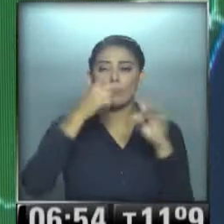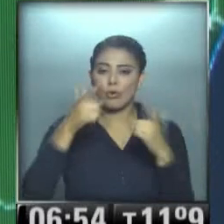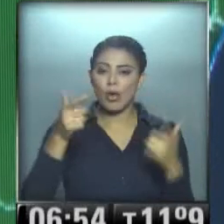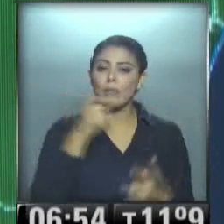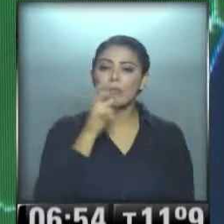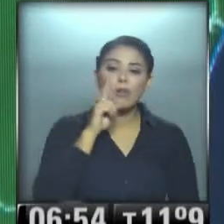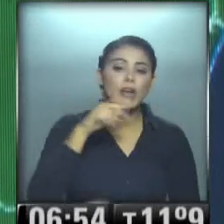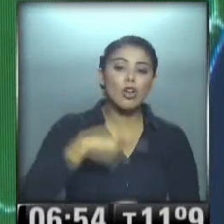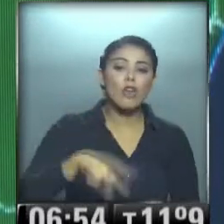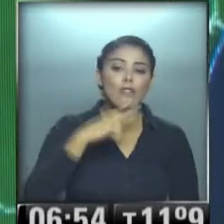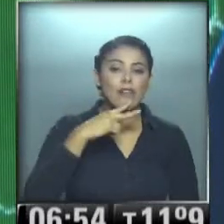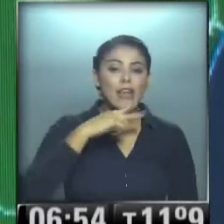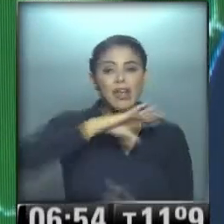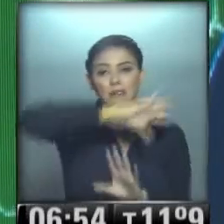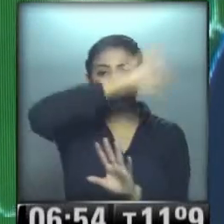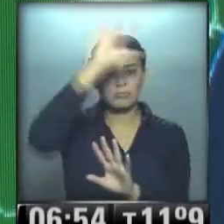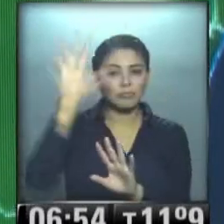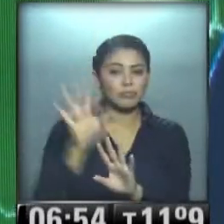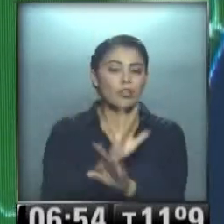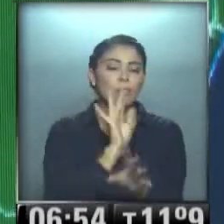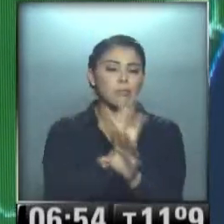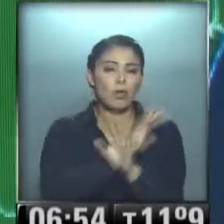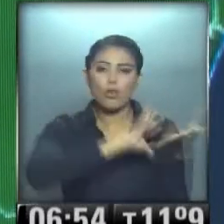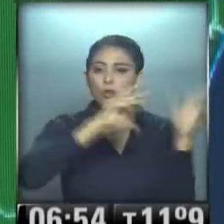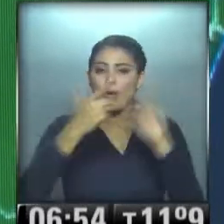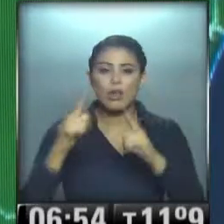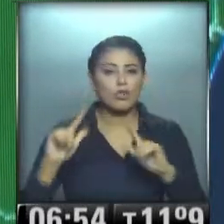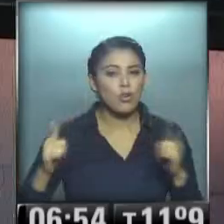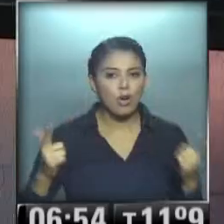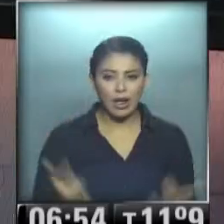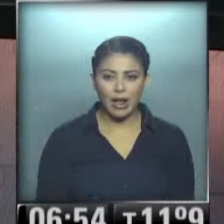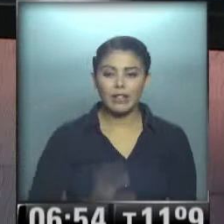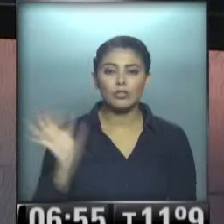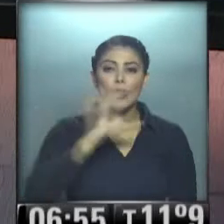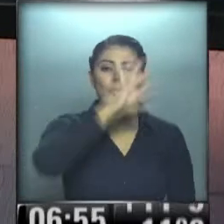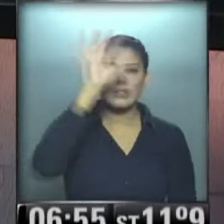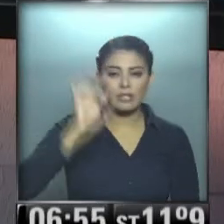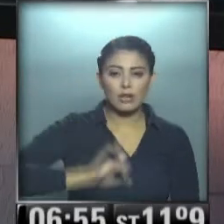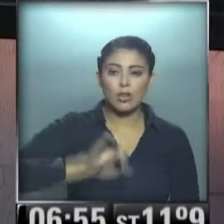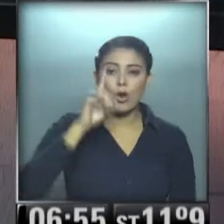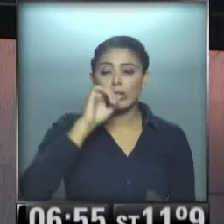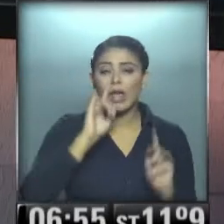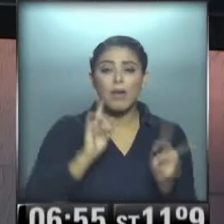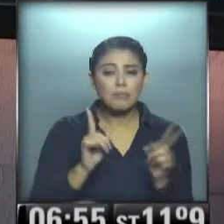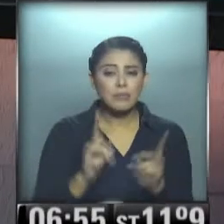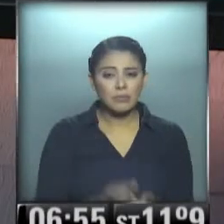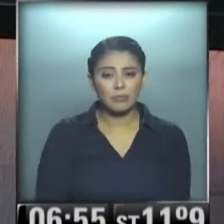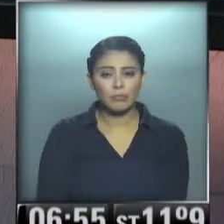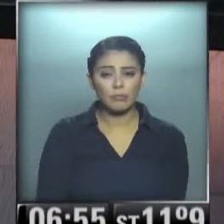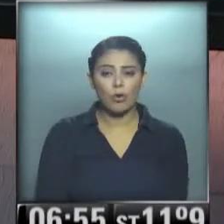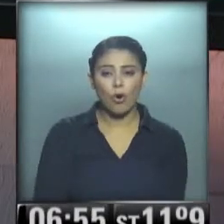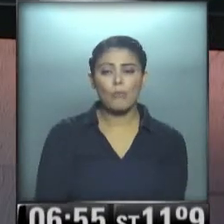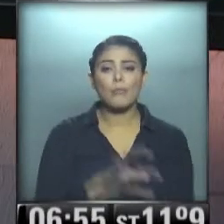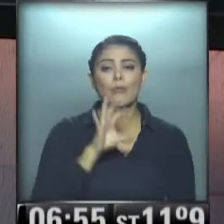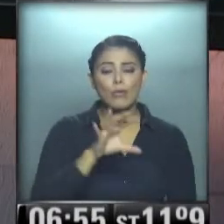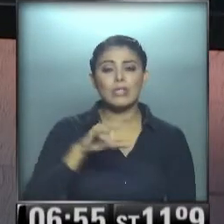color verde, eso significa que no hay nubes en el cielo a esta hora. En el norte y centro del litoral, lo mismo que en buena parte de la provincia